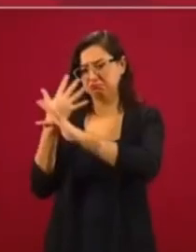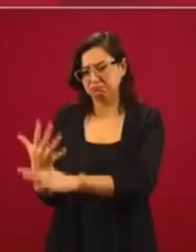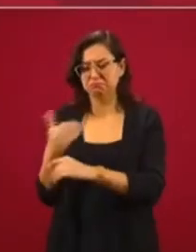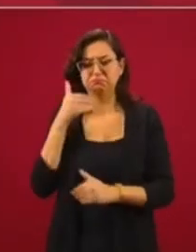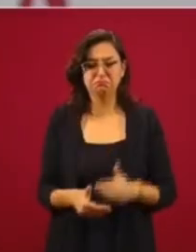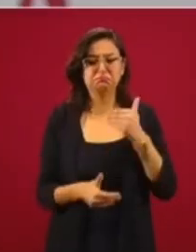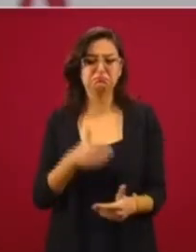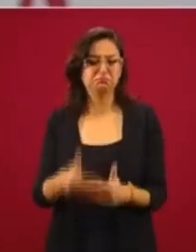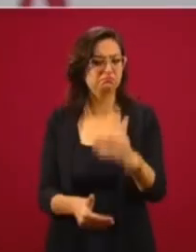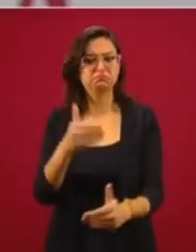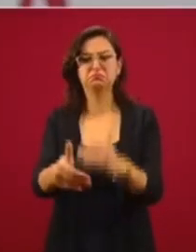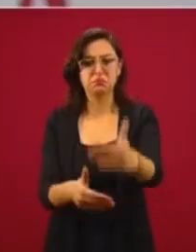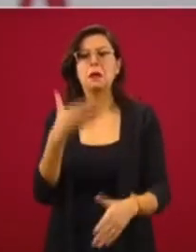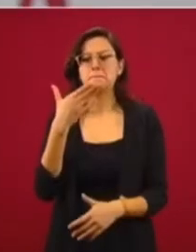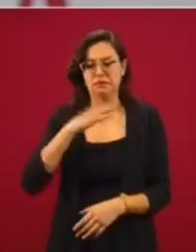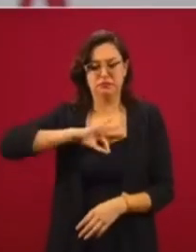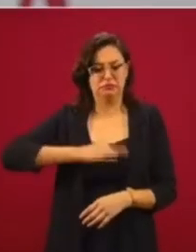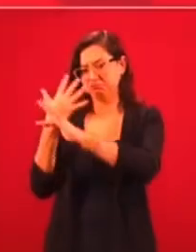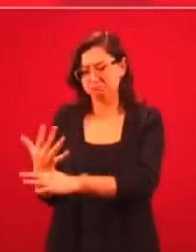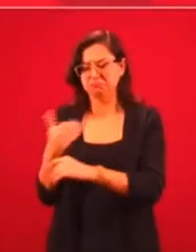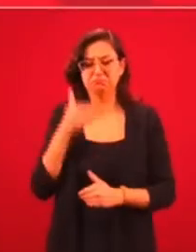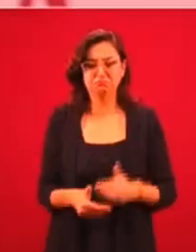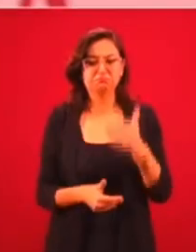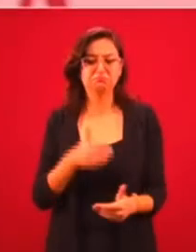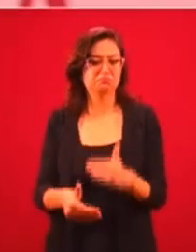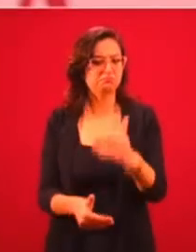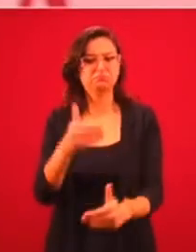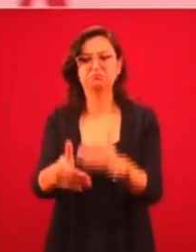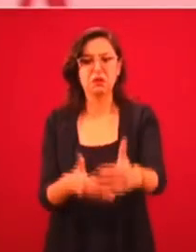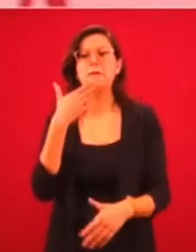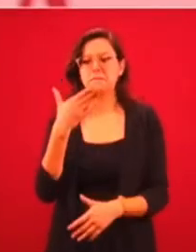bien, ya se domó la pandemia,